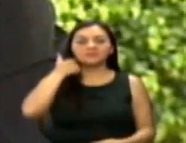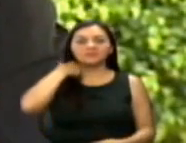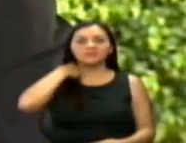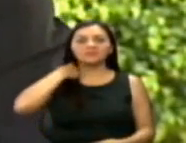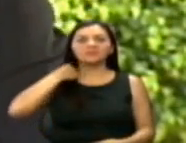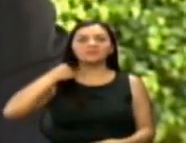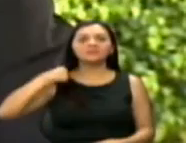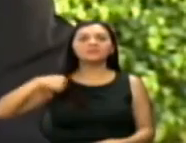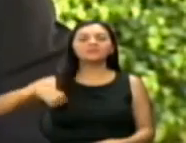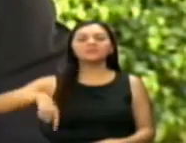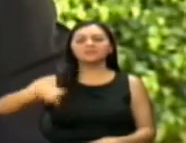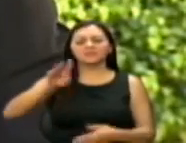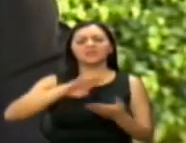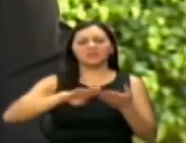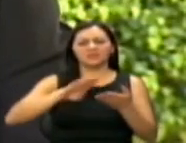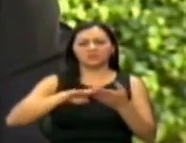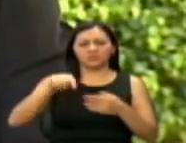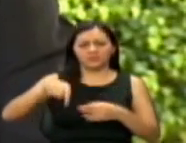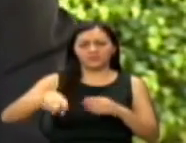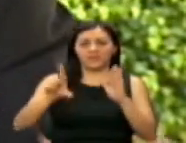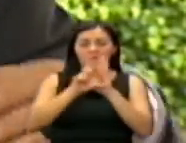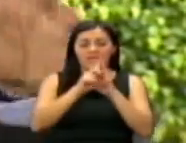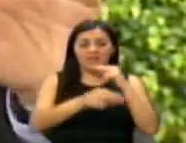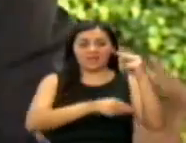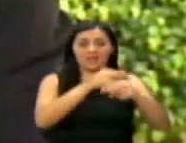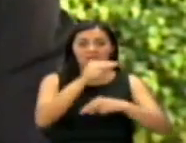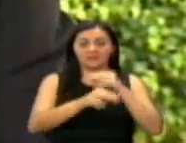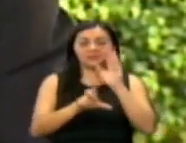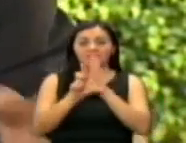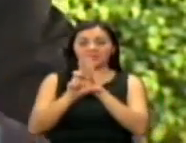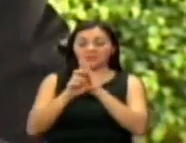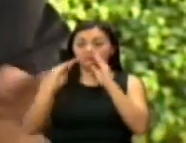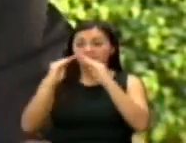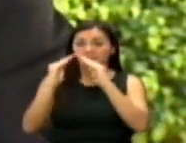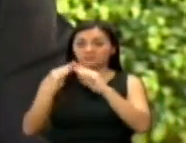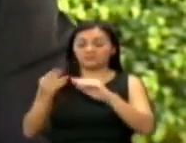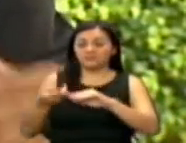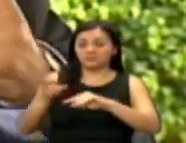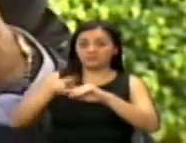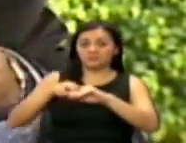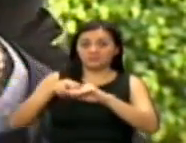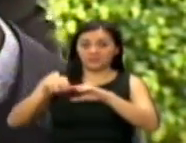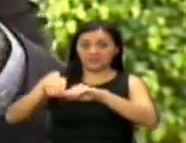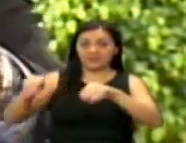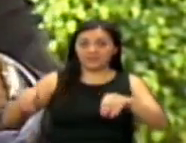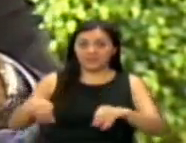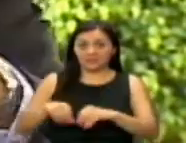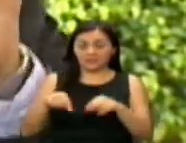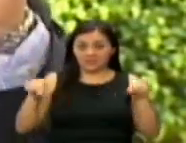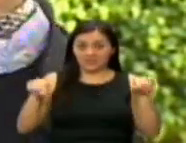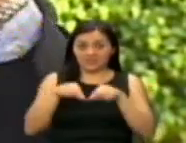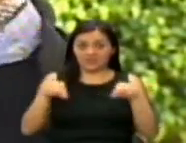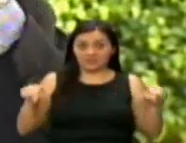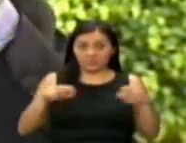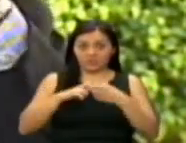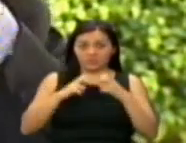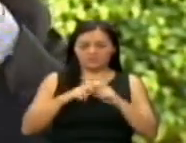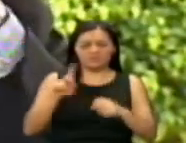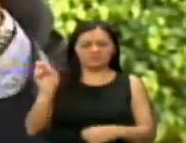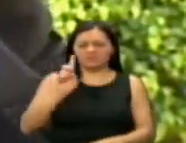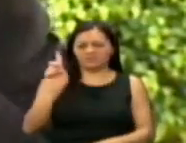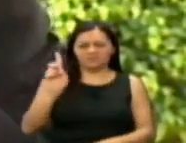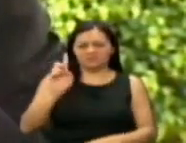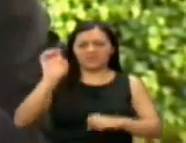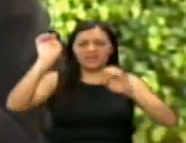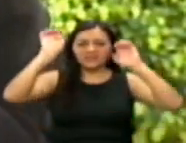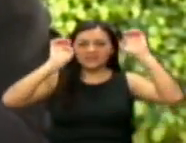es fruto de la ley de herencia y plusvalía? Ya hace rato ya no es eso, es cualquier cosa. Es fruto de una estrategia que la anunciamos y denunciamos hace